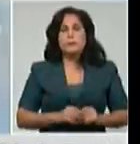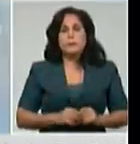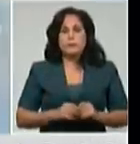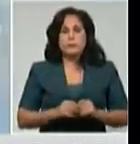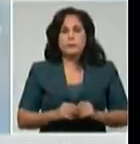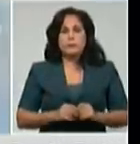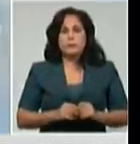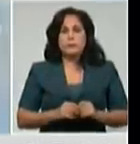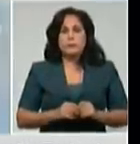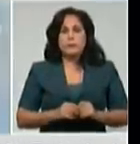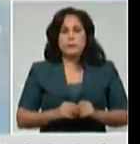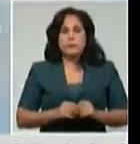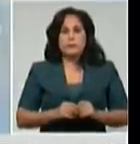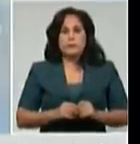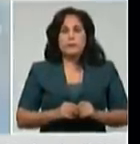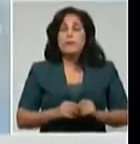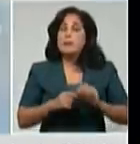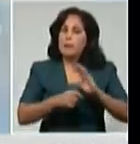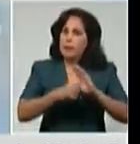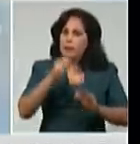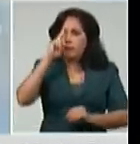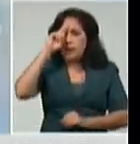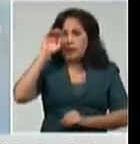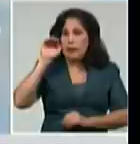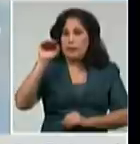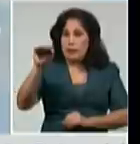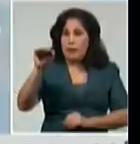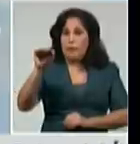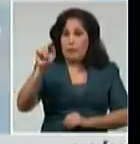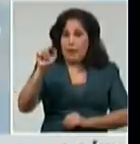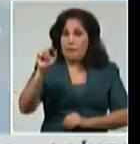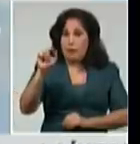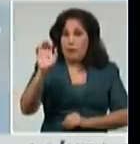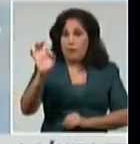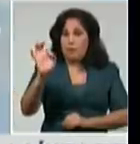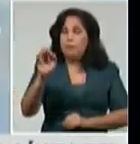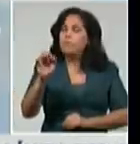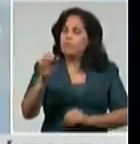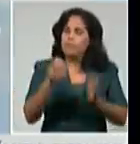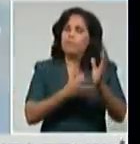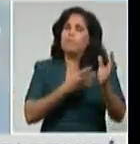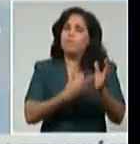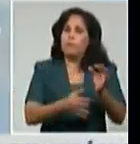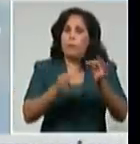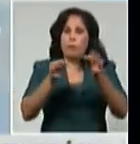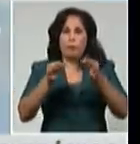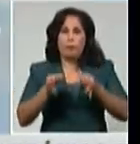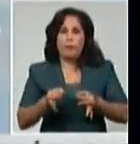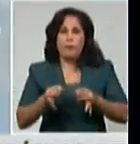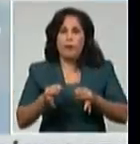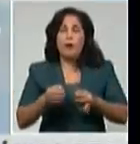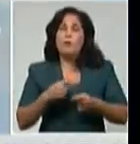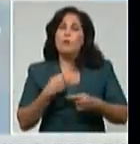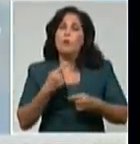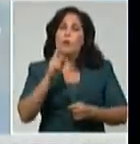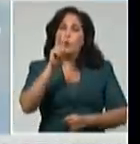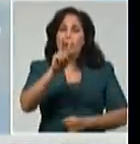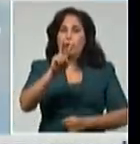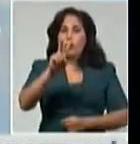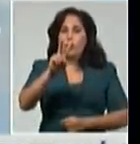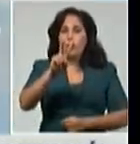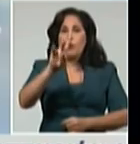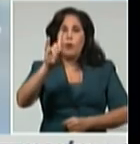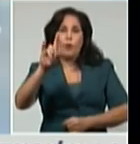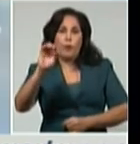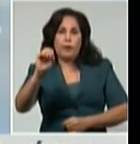confirmados de la COVID, se mantienen ingresados, pues realmente tenemos